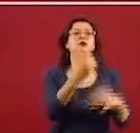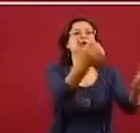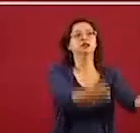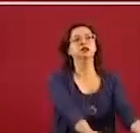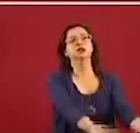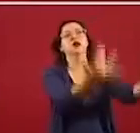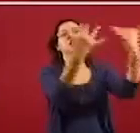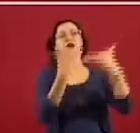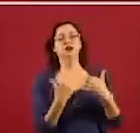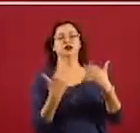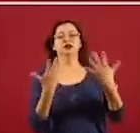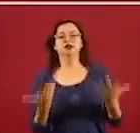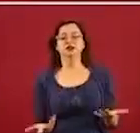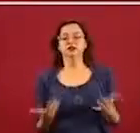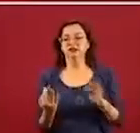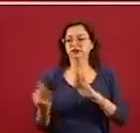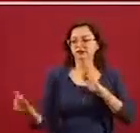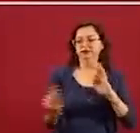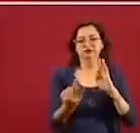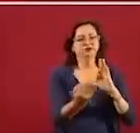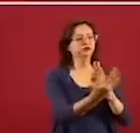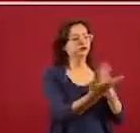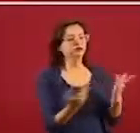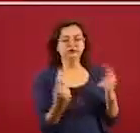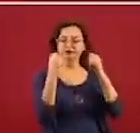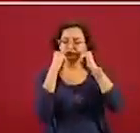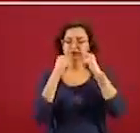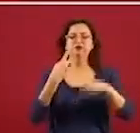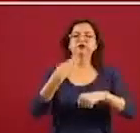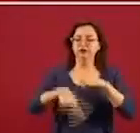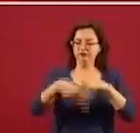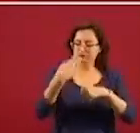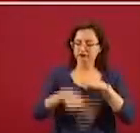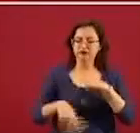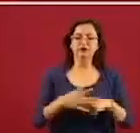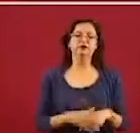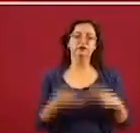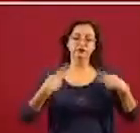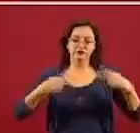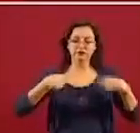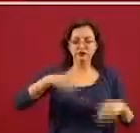se guarde la sana distancia, de todas maneras, además, es gente mayor.